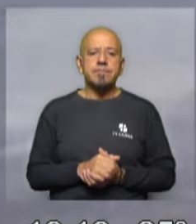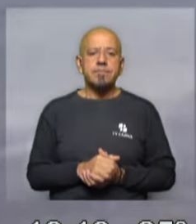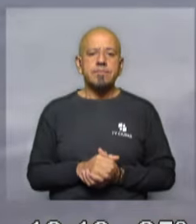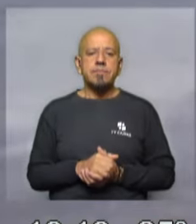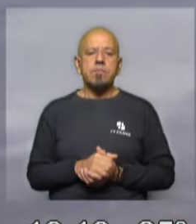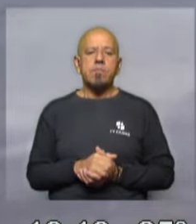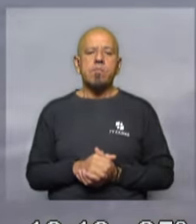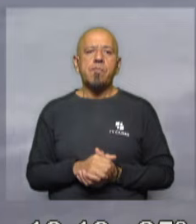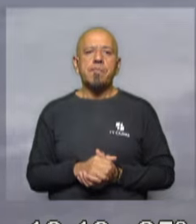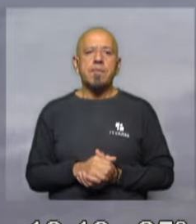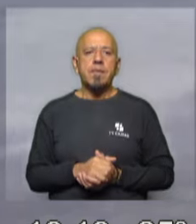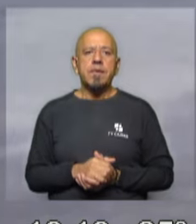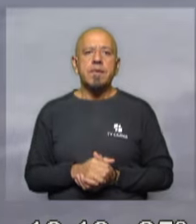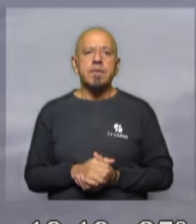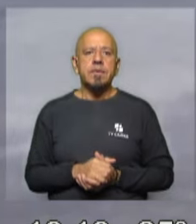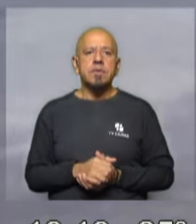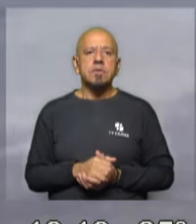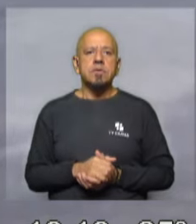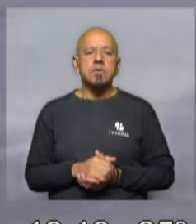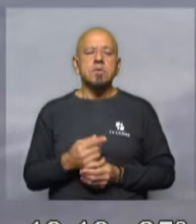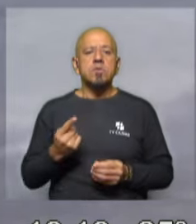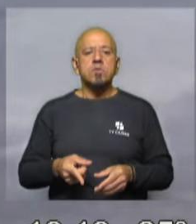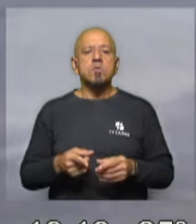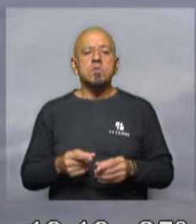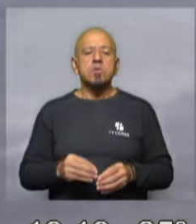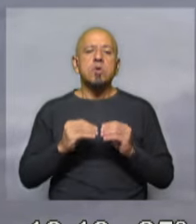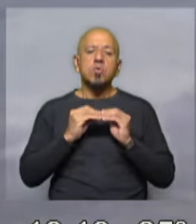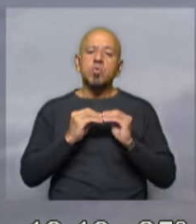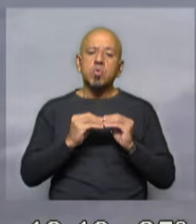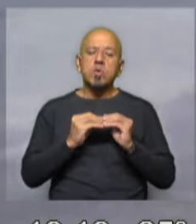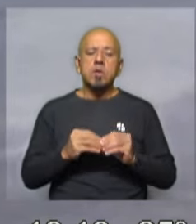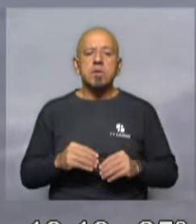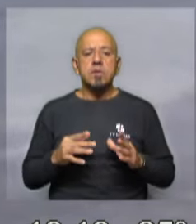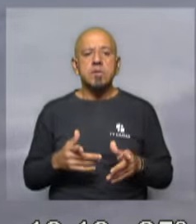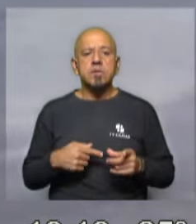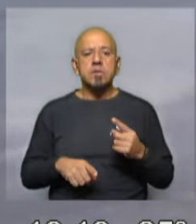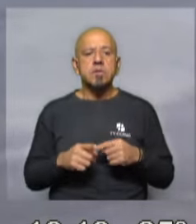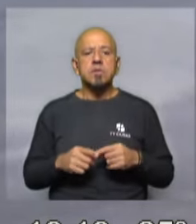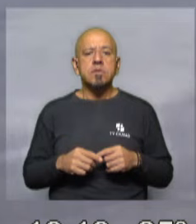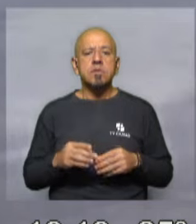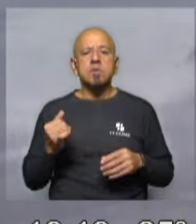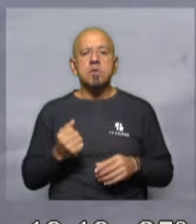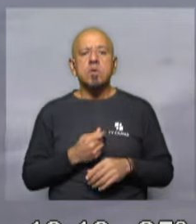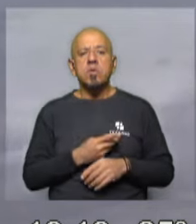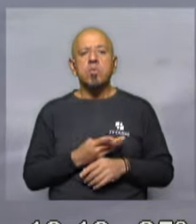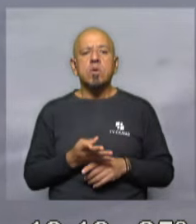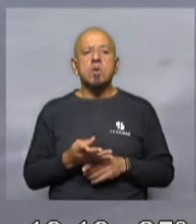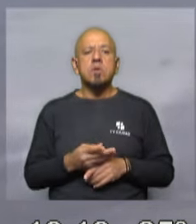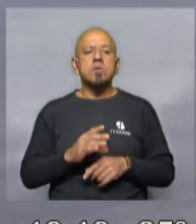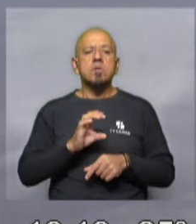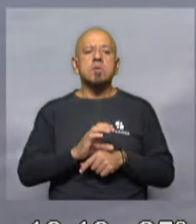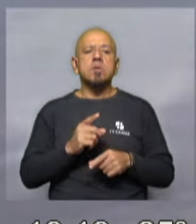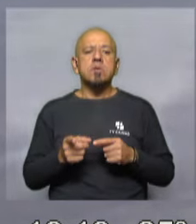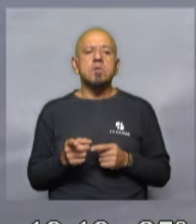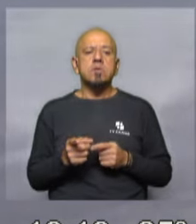A propósito de la formación, una de las consultas que le hacíamos a Arturo Borges tiene que ver con la cantidad de clases que se exigen por